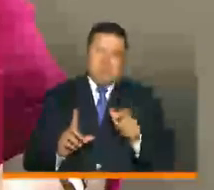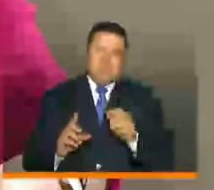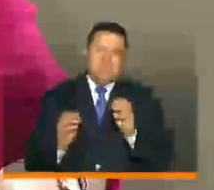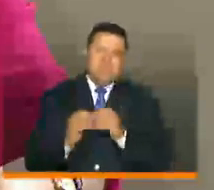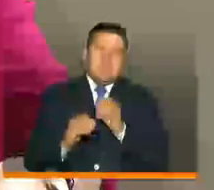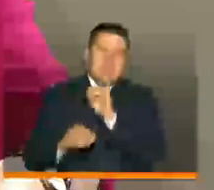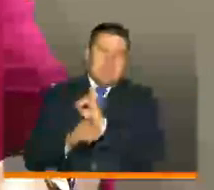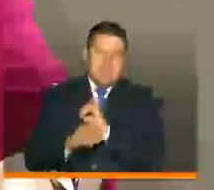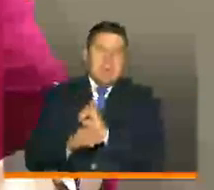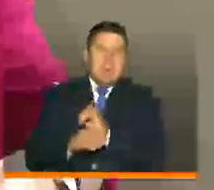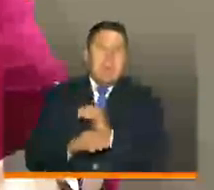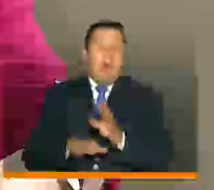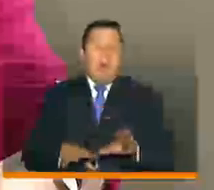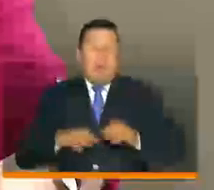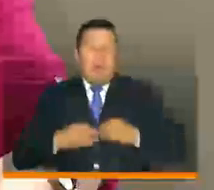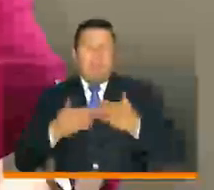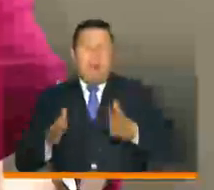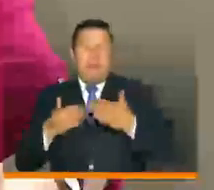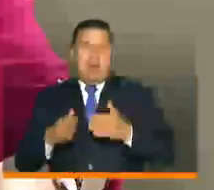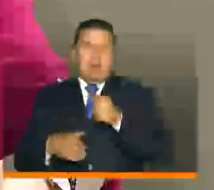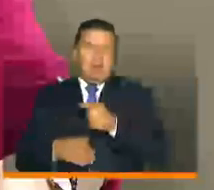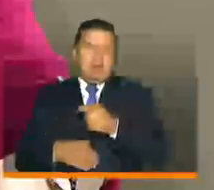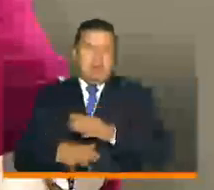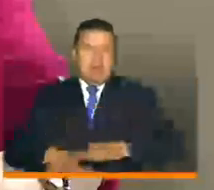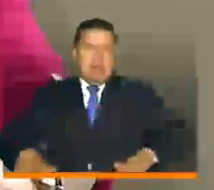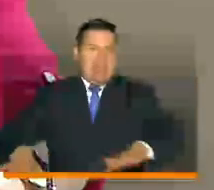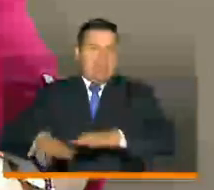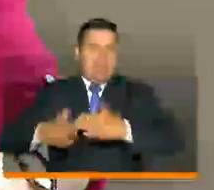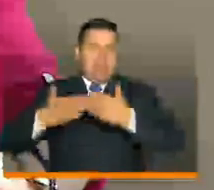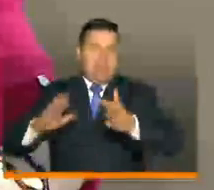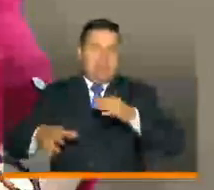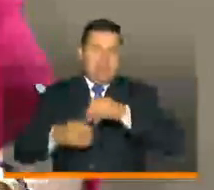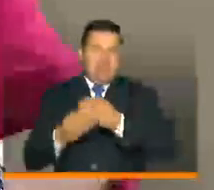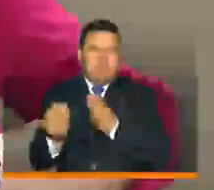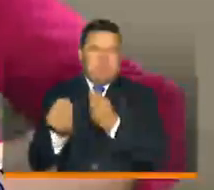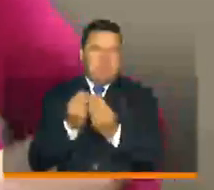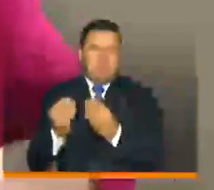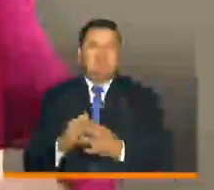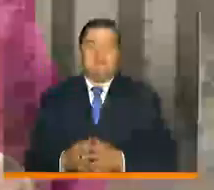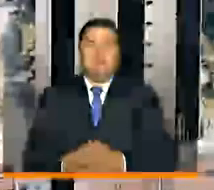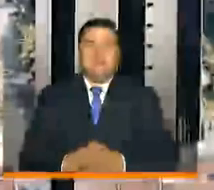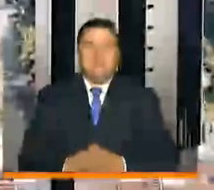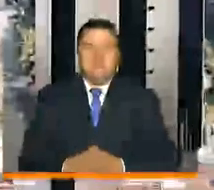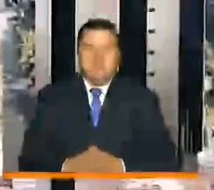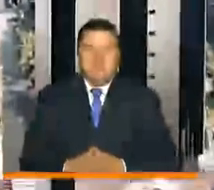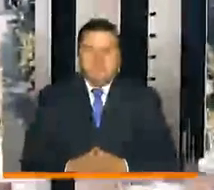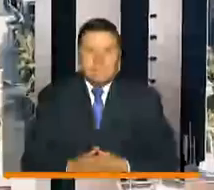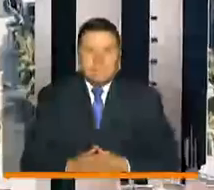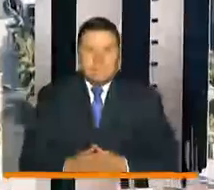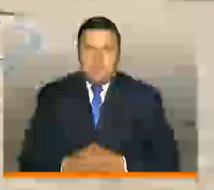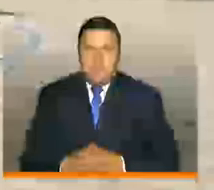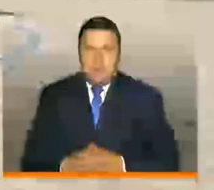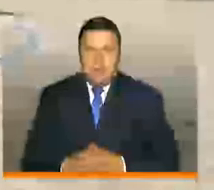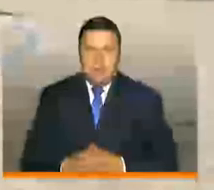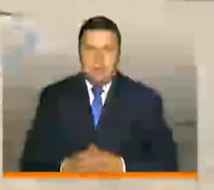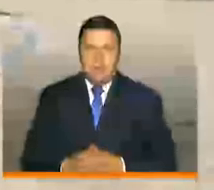más instituciones que se siguen sumando ya a generar estos espacios con alternancia.